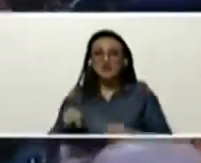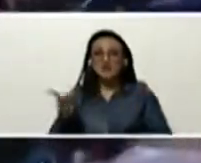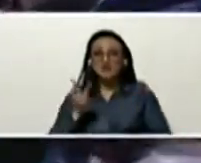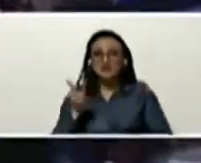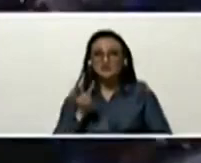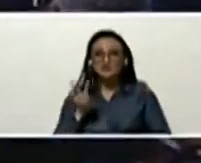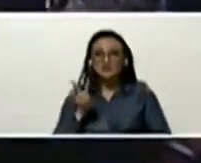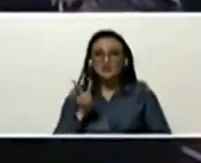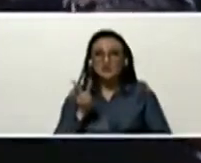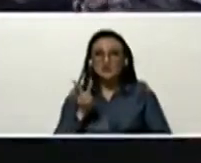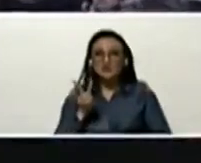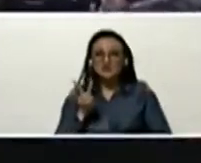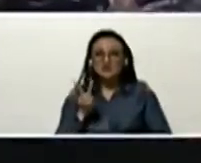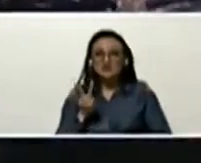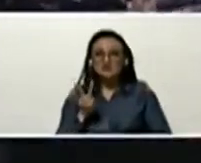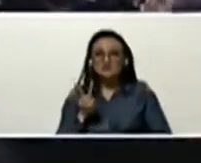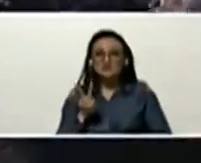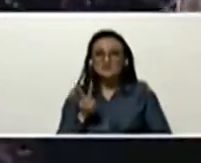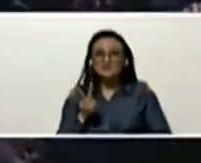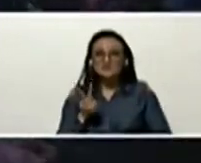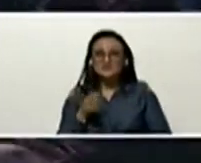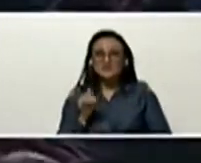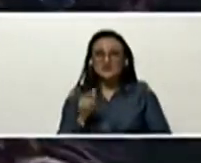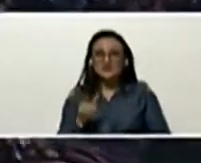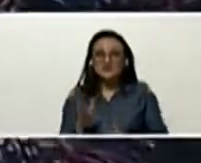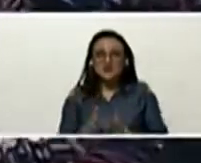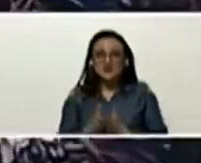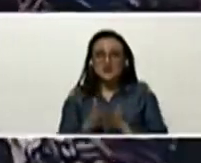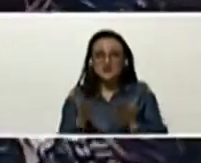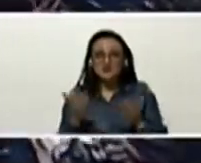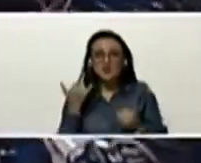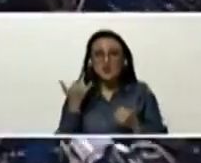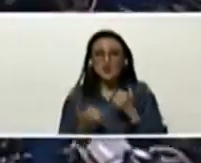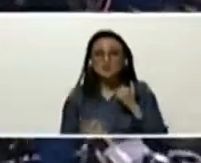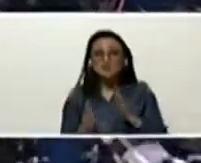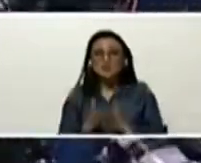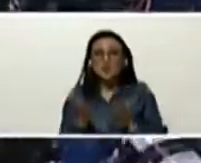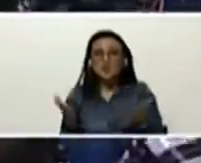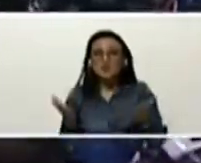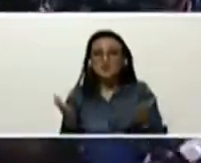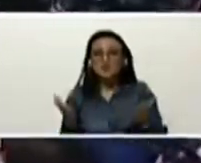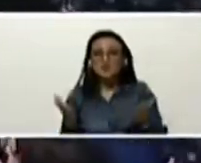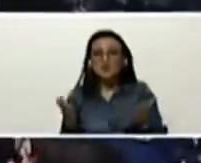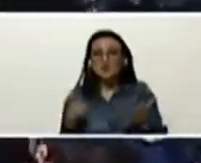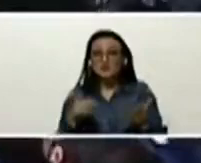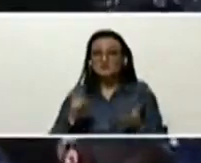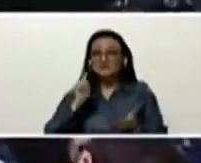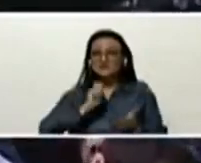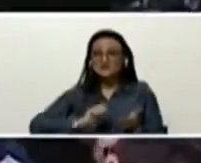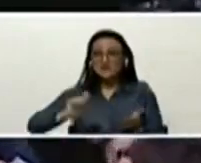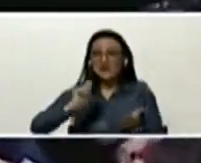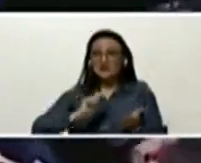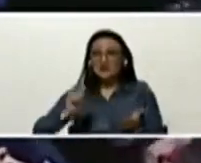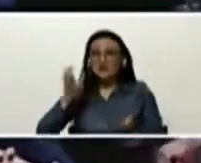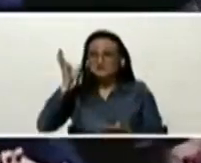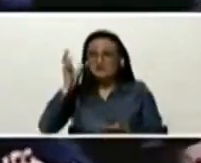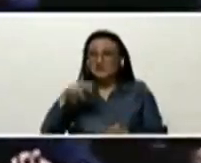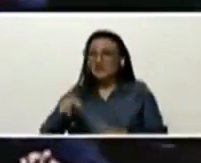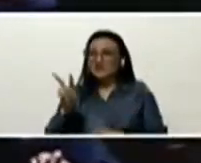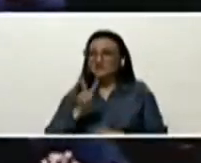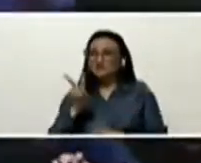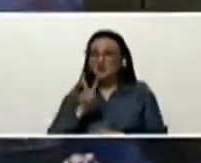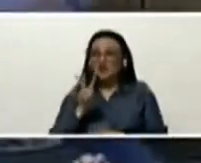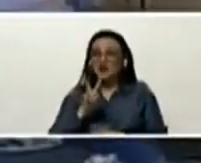Venezuela. Aquí está el libro, el último libro de un gran escritor venezolano,